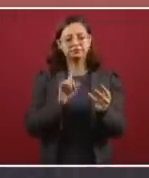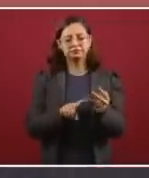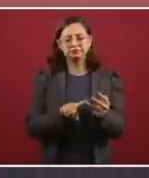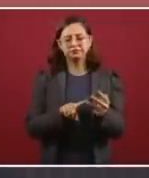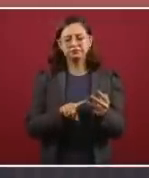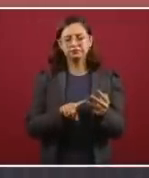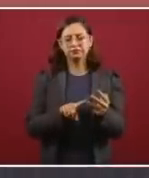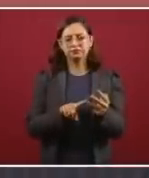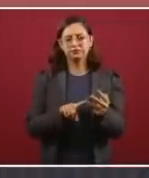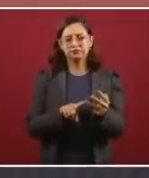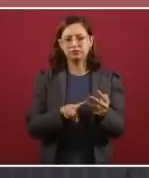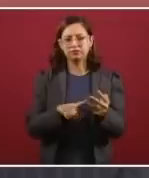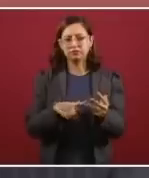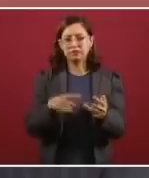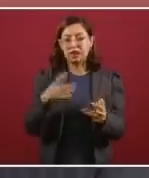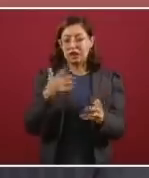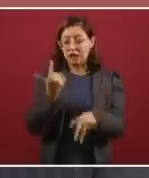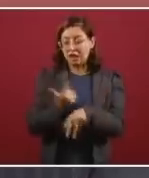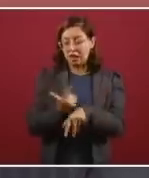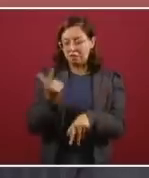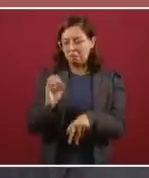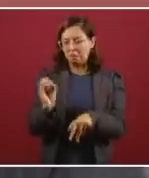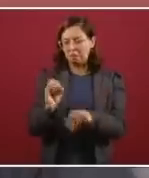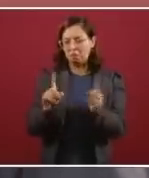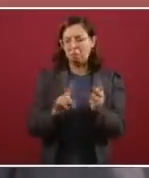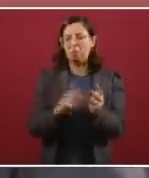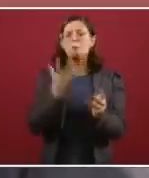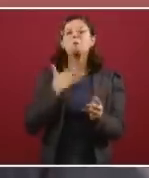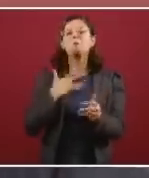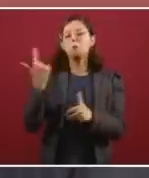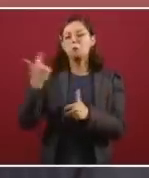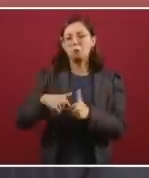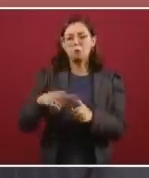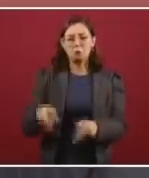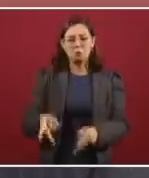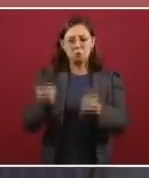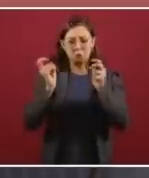No era delito grave el huachicol.